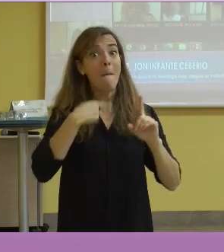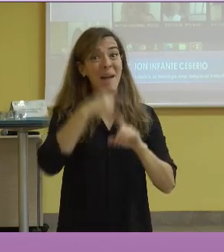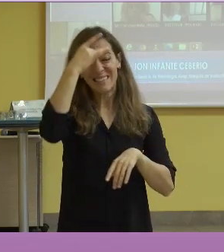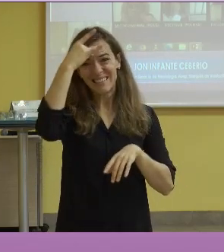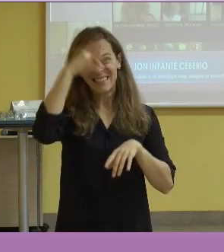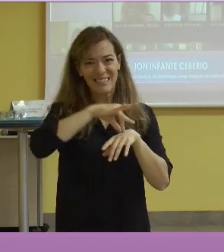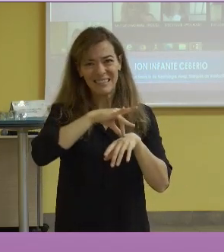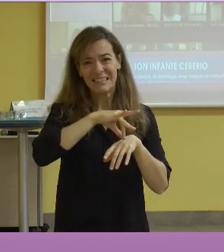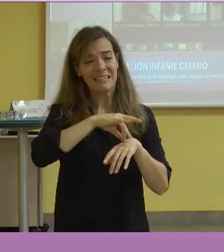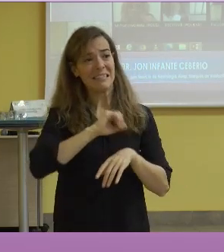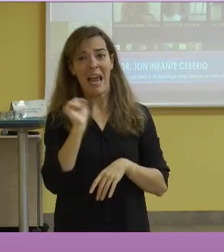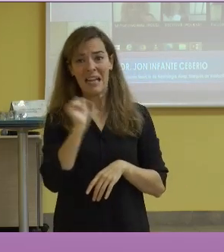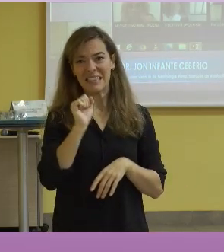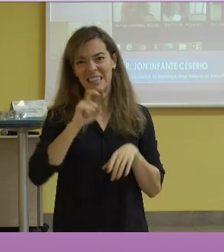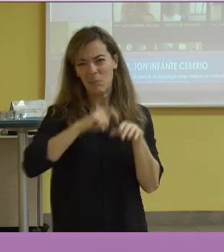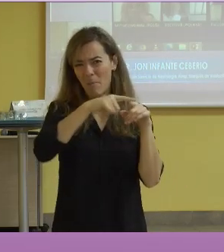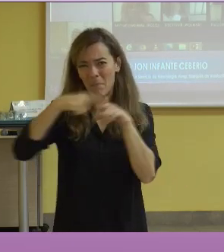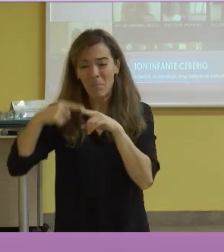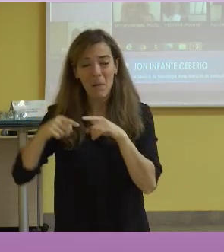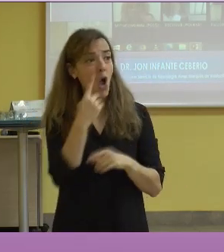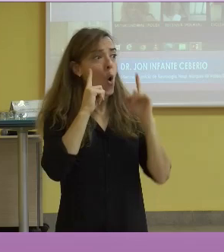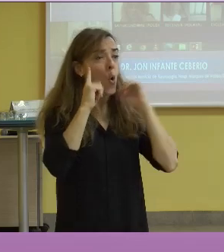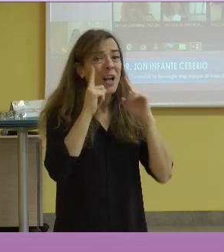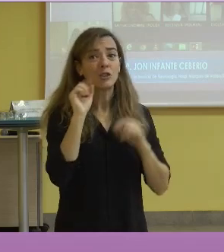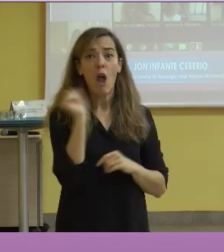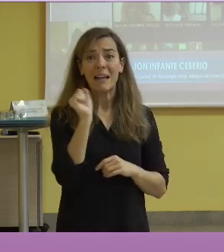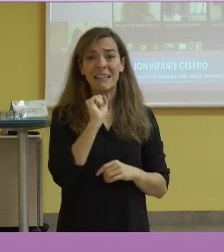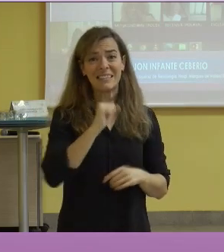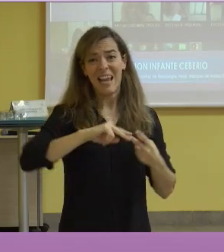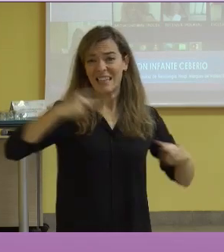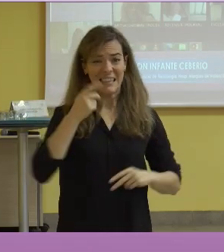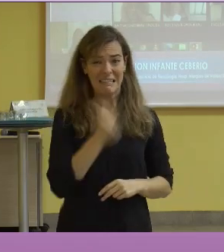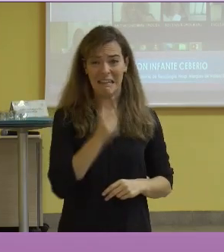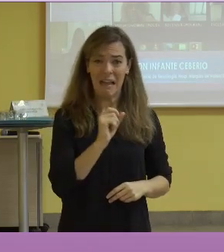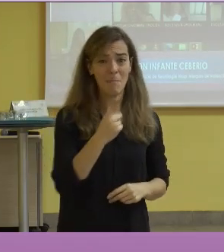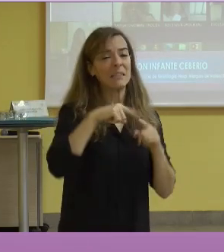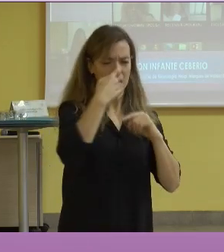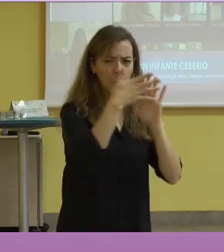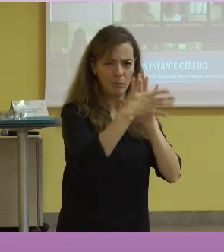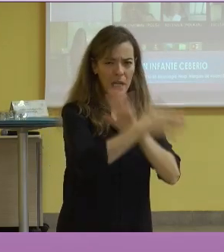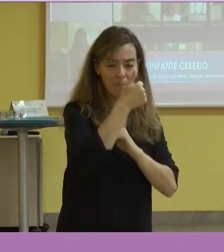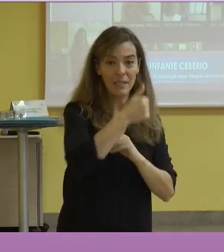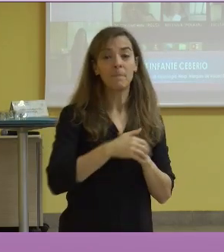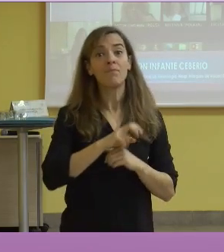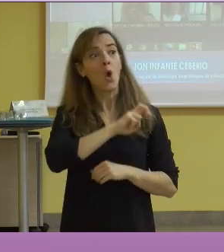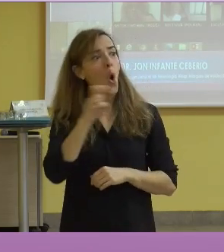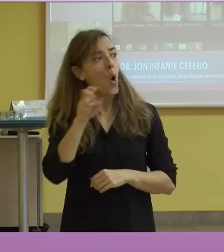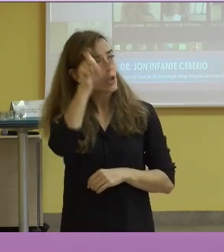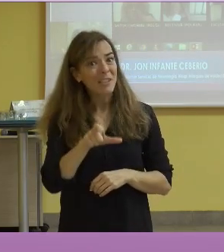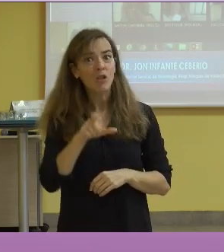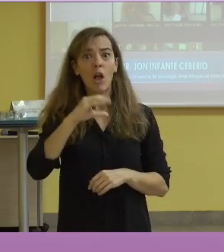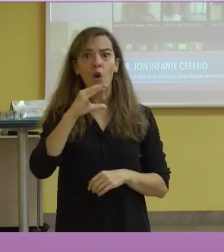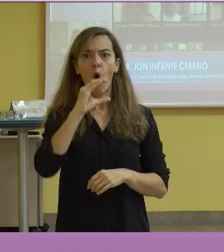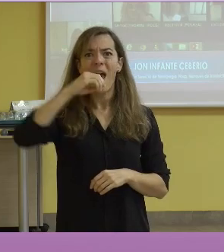varias autosómico-recesivas, un caso con ataxia de Friedreich, que es la ataxia genética más frecuente, luego hablaremos de ella. Un paciente con